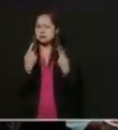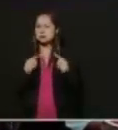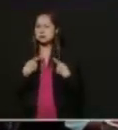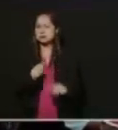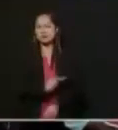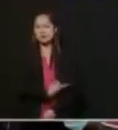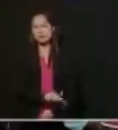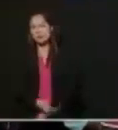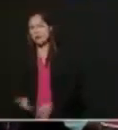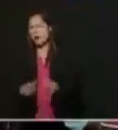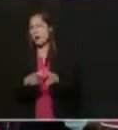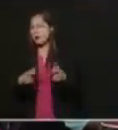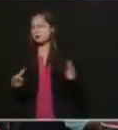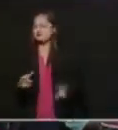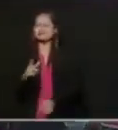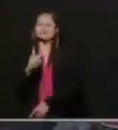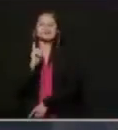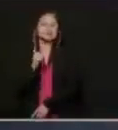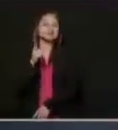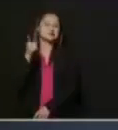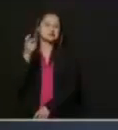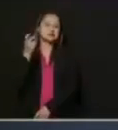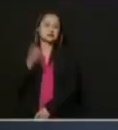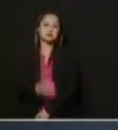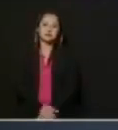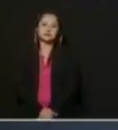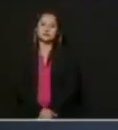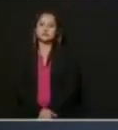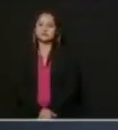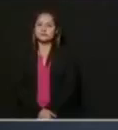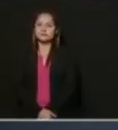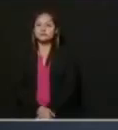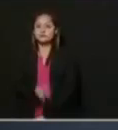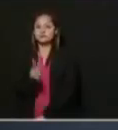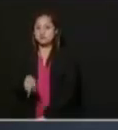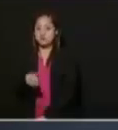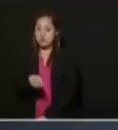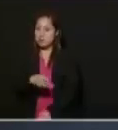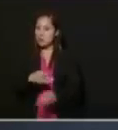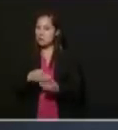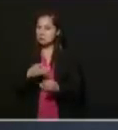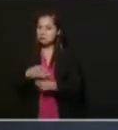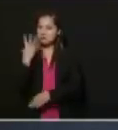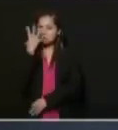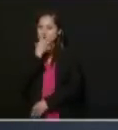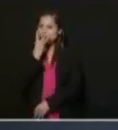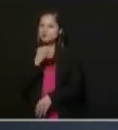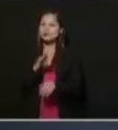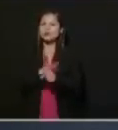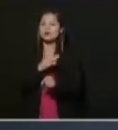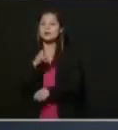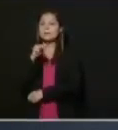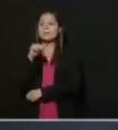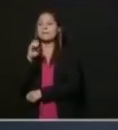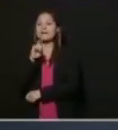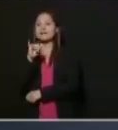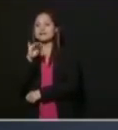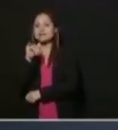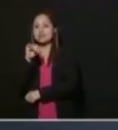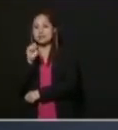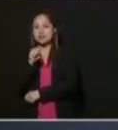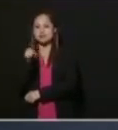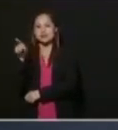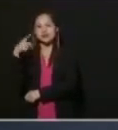de pobreza alimentaria. Sí. Es terrible. Oye, y esto es muy bonito porque, bueno, se dice que, por ejemplo, los mexicas no es que tuvieran un